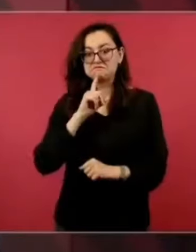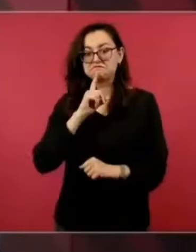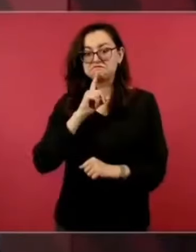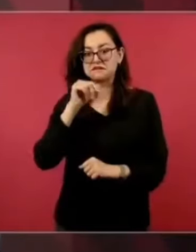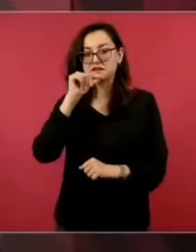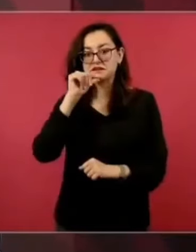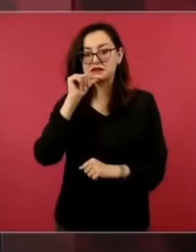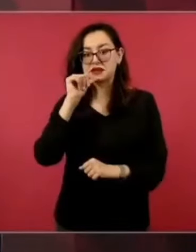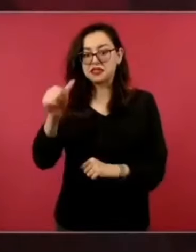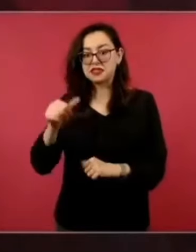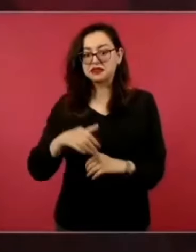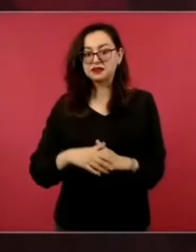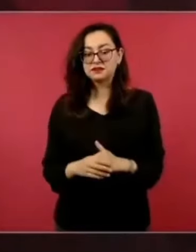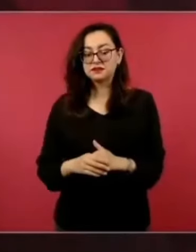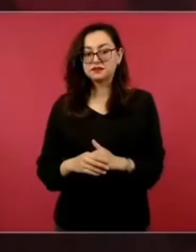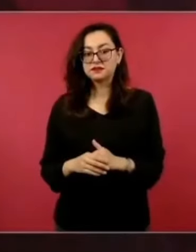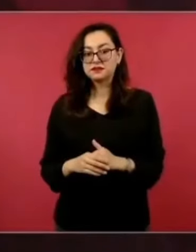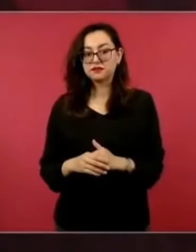apreciado